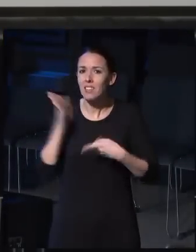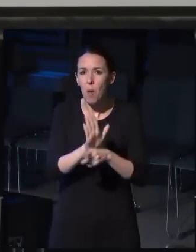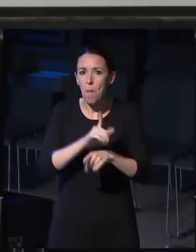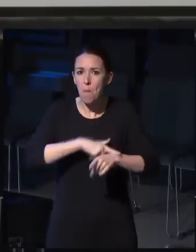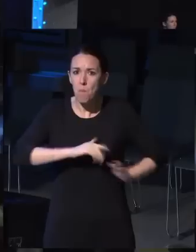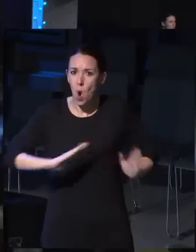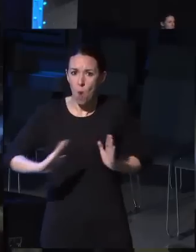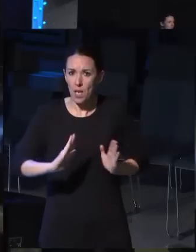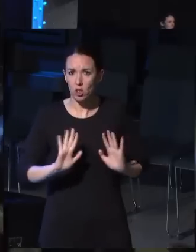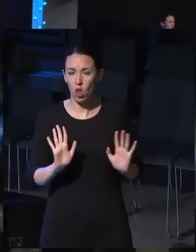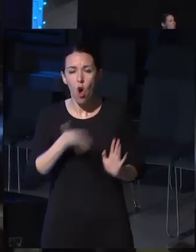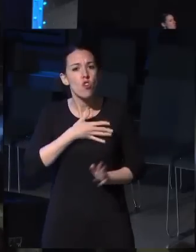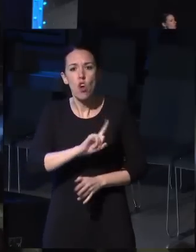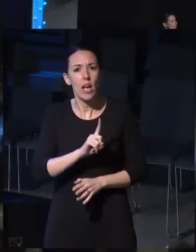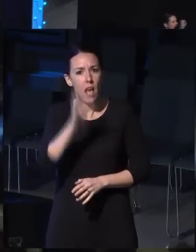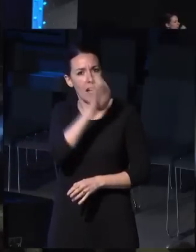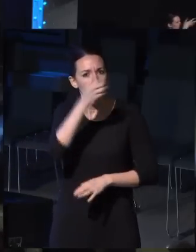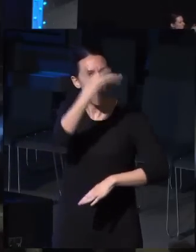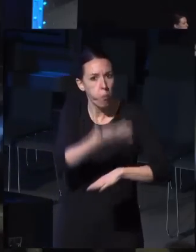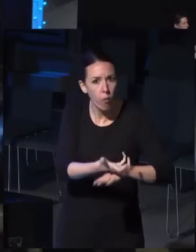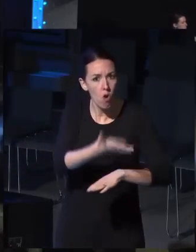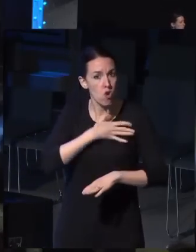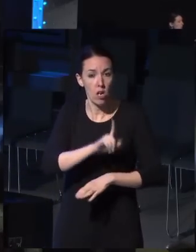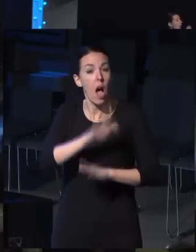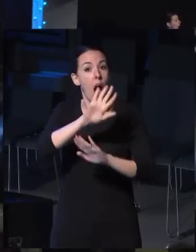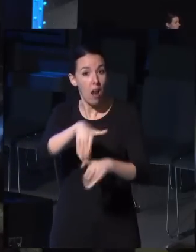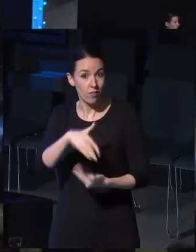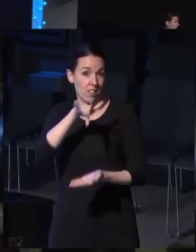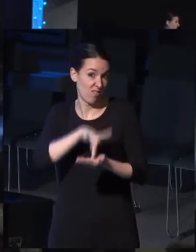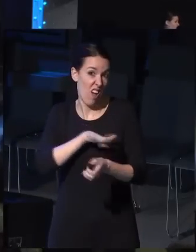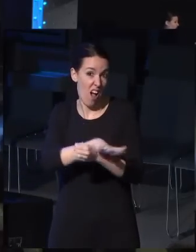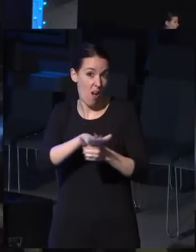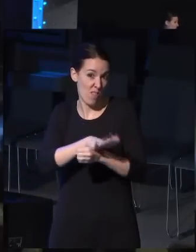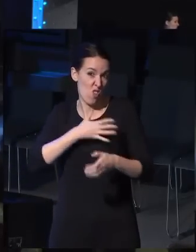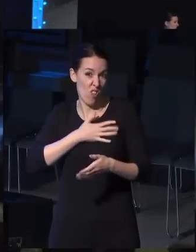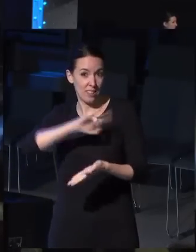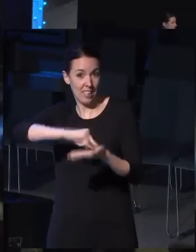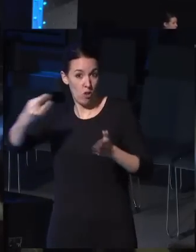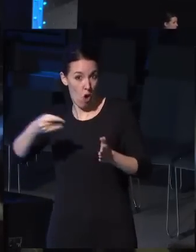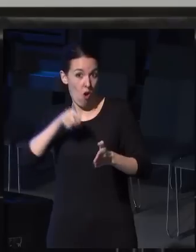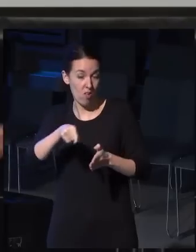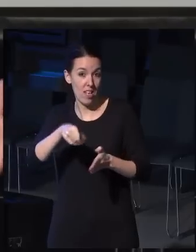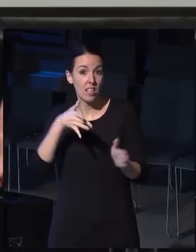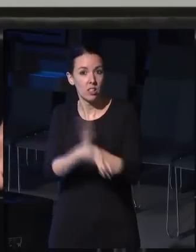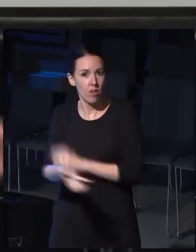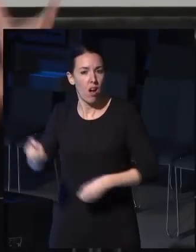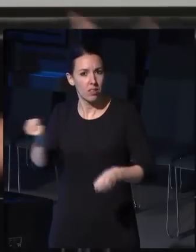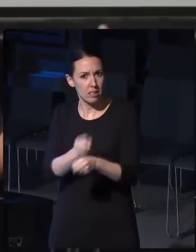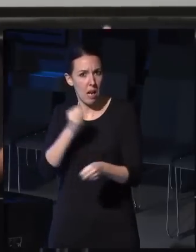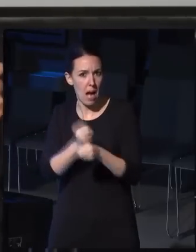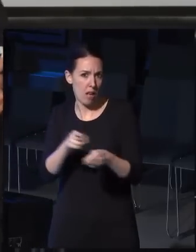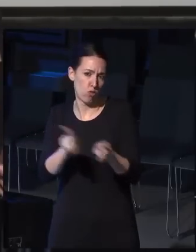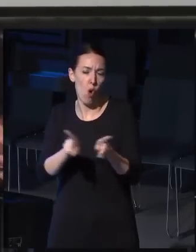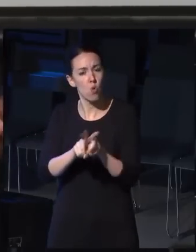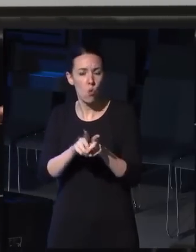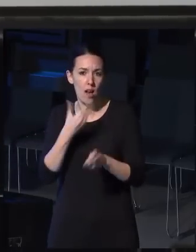querían grabar una canción. Sin embargo, al final, para eso está el mundo de la tecnología que ha ido trabajando de manera